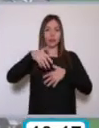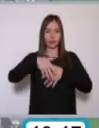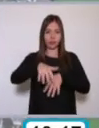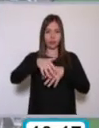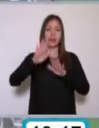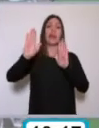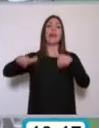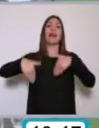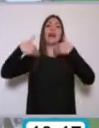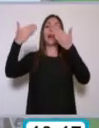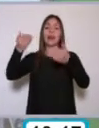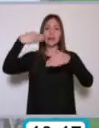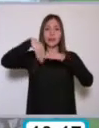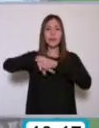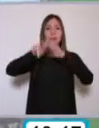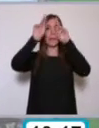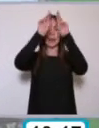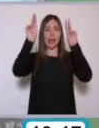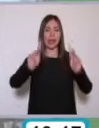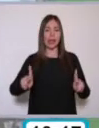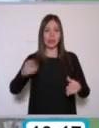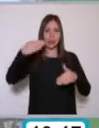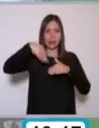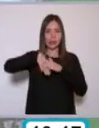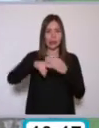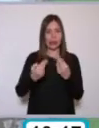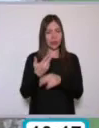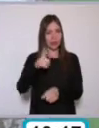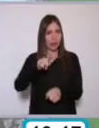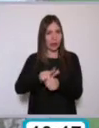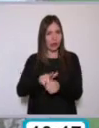Llegan a Palacio, toman la